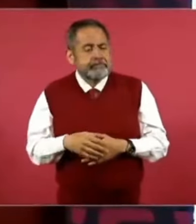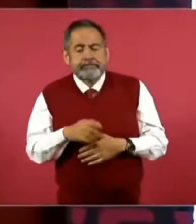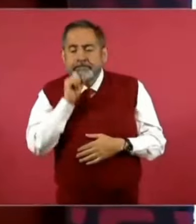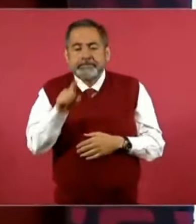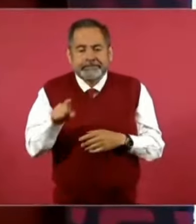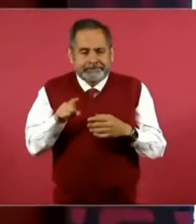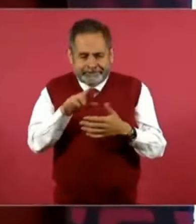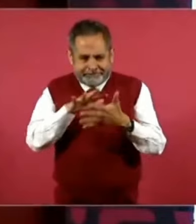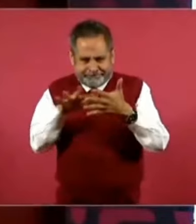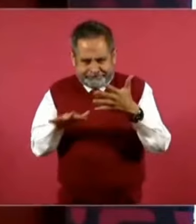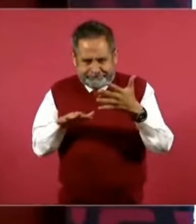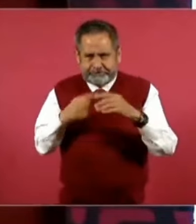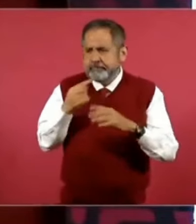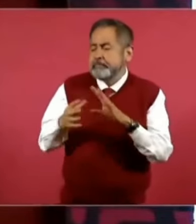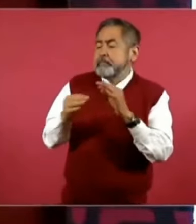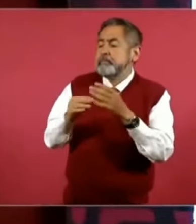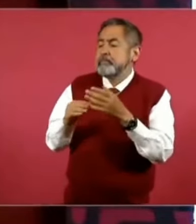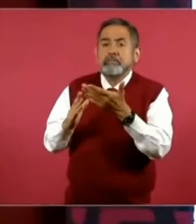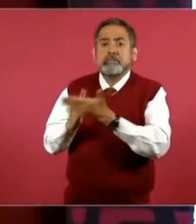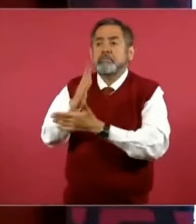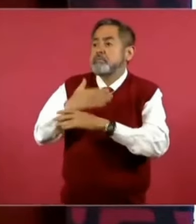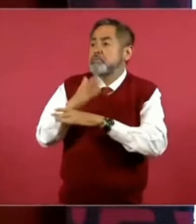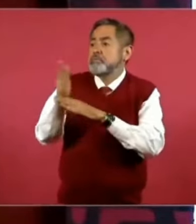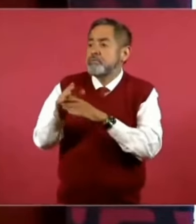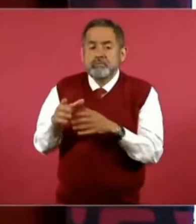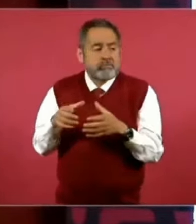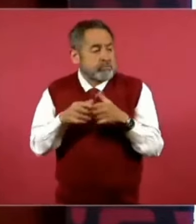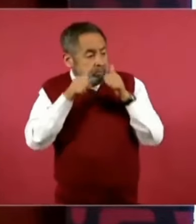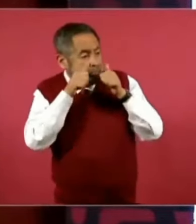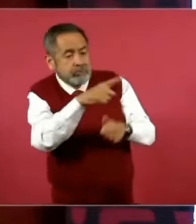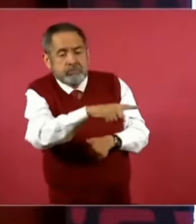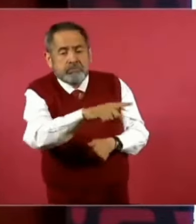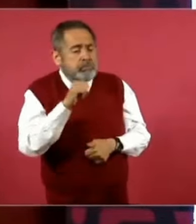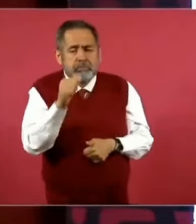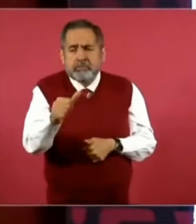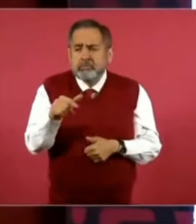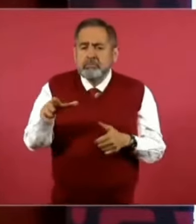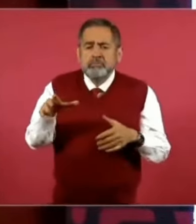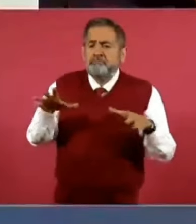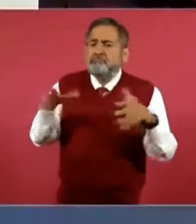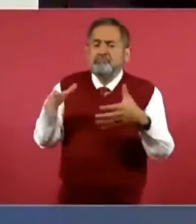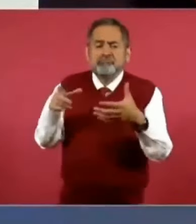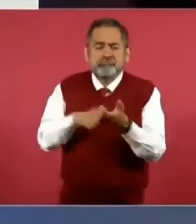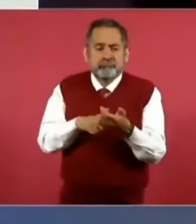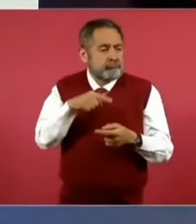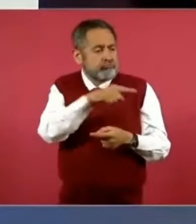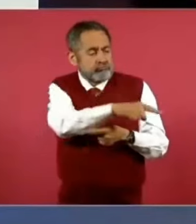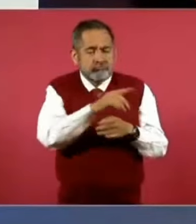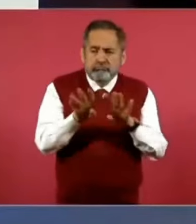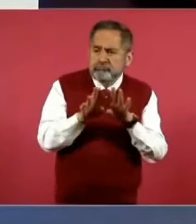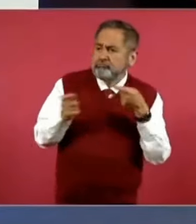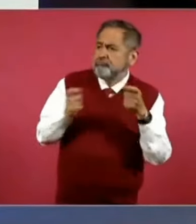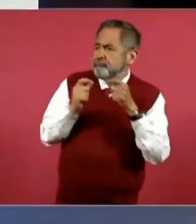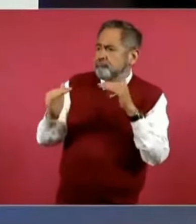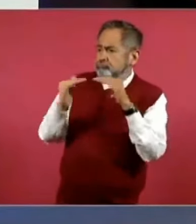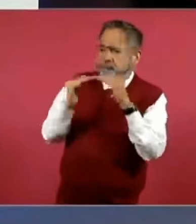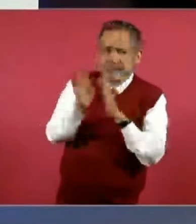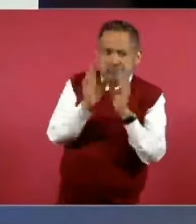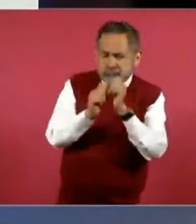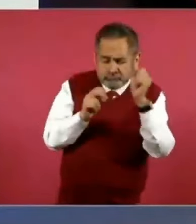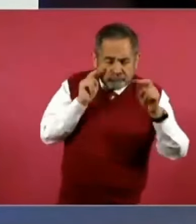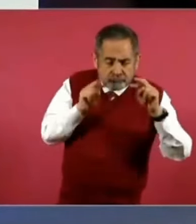representación anula la posibilidad de las minorías a que las minorías activen medios de control